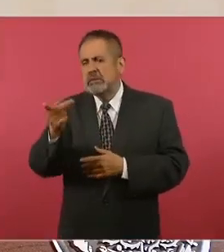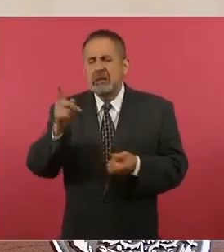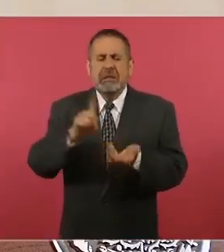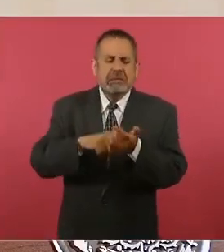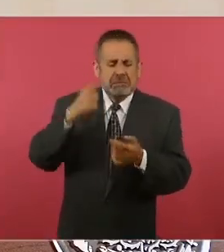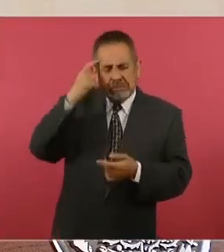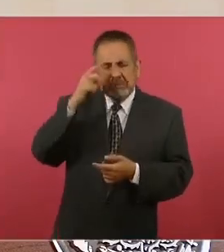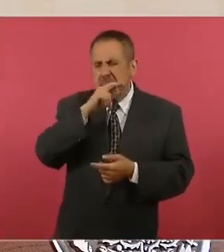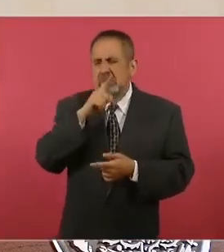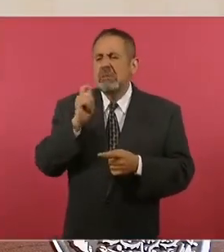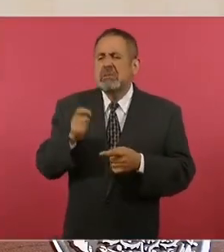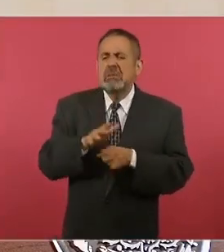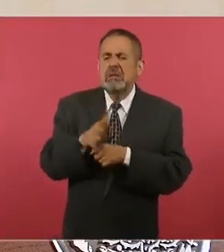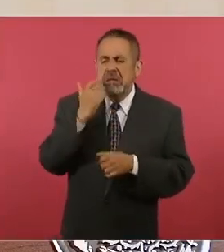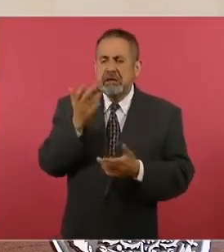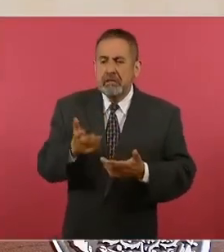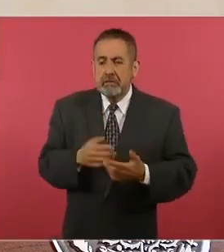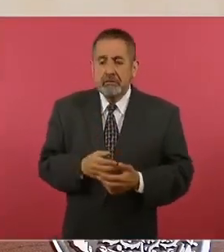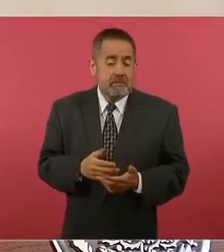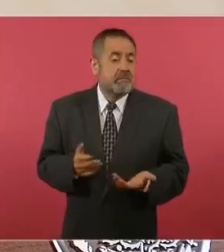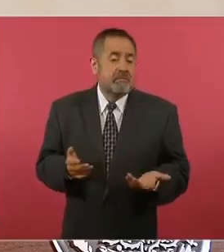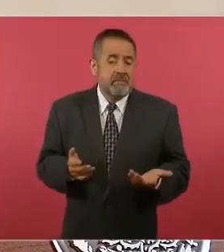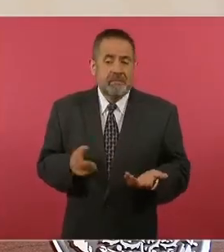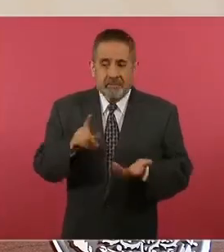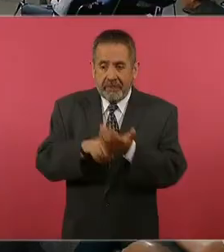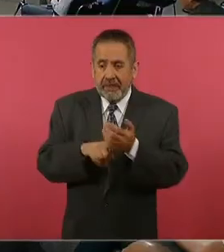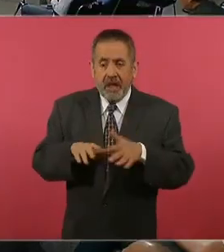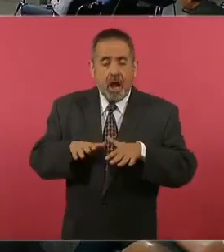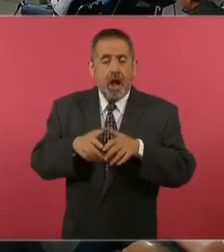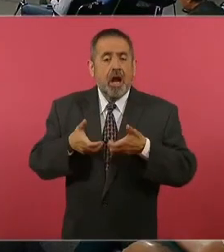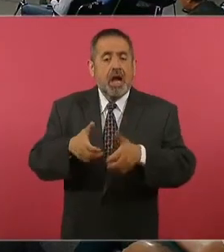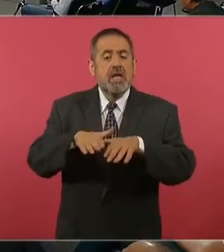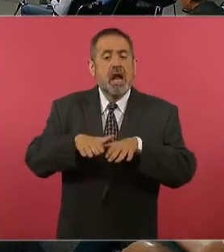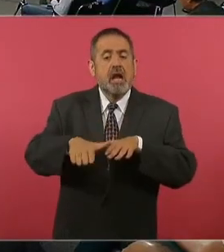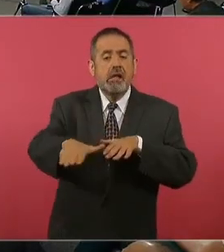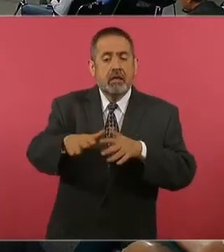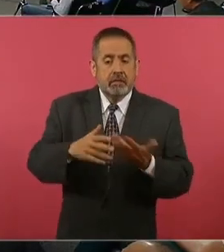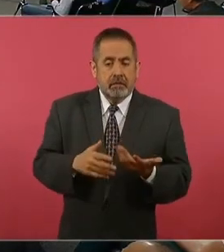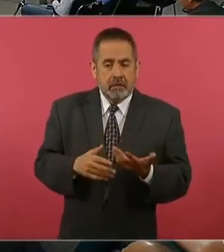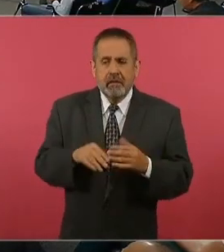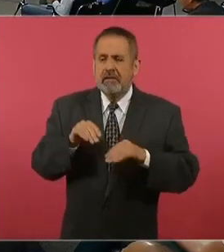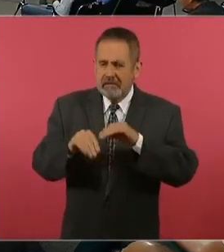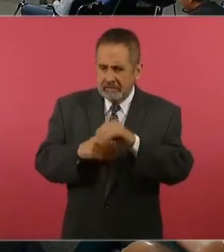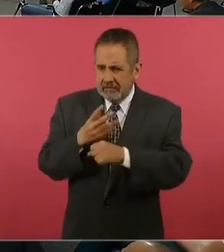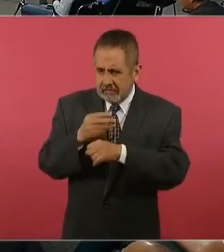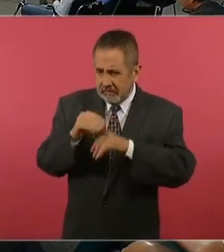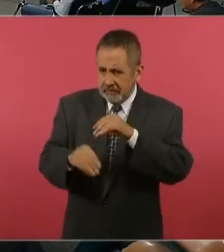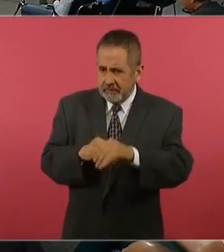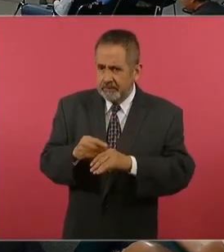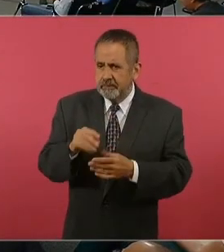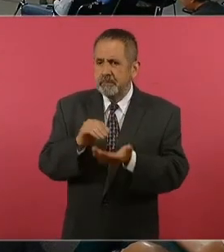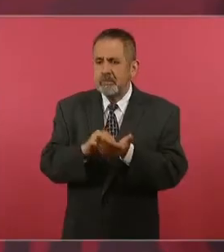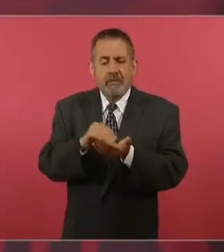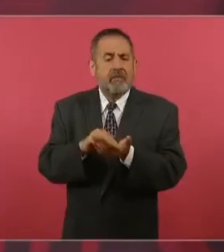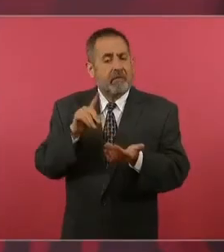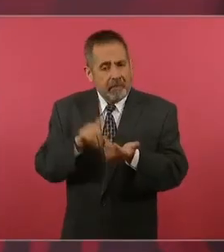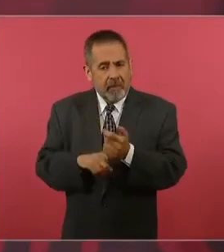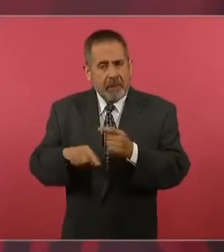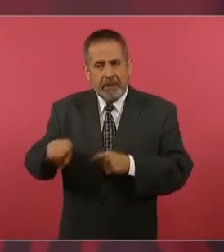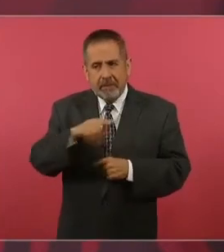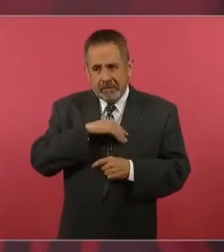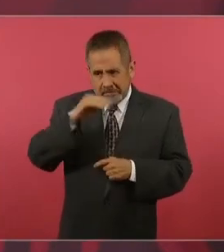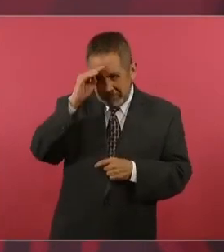y aun cuando se está trabajando en eso, sigue estando